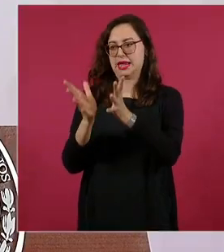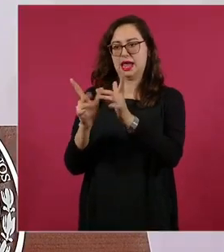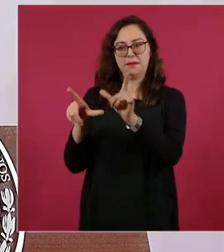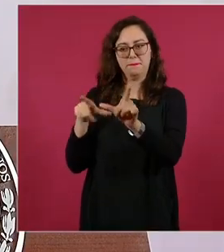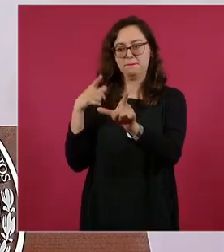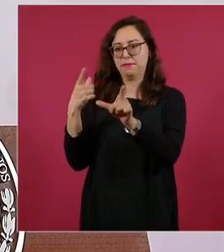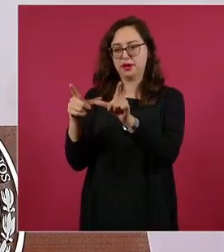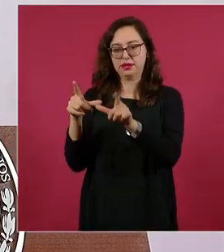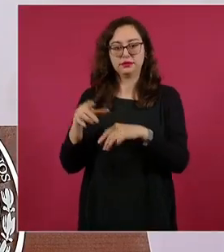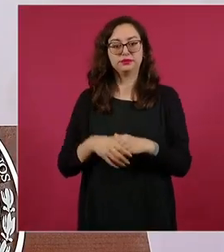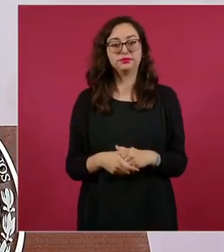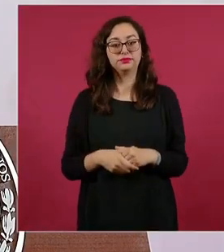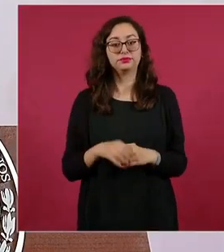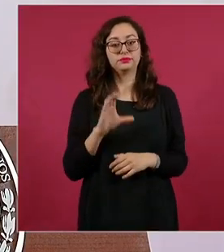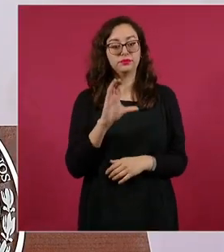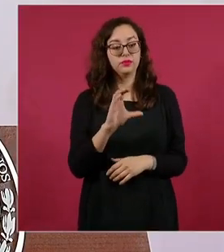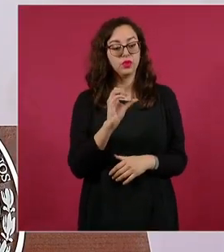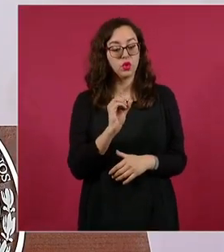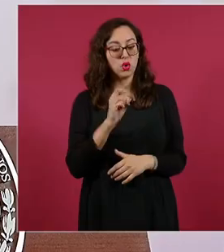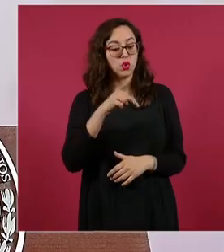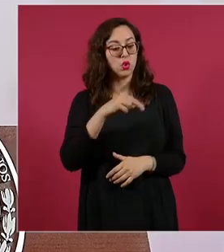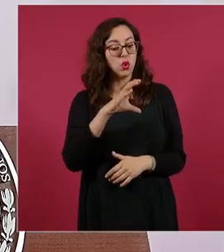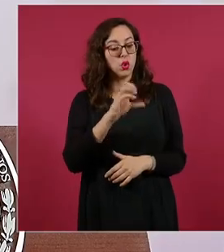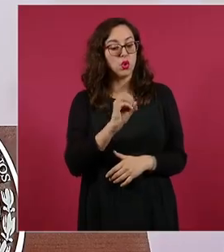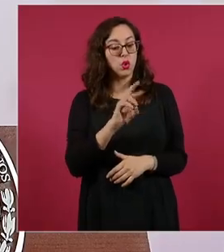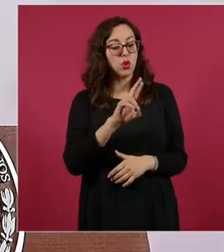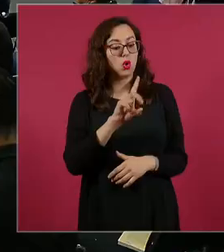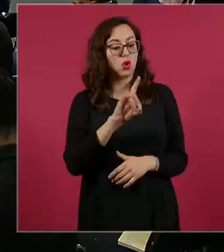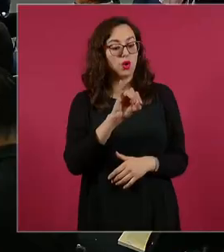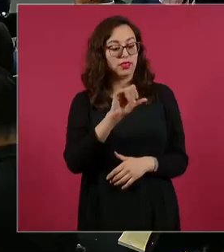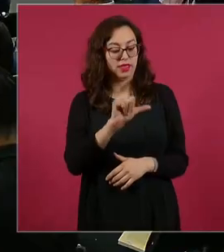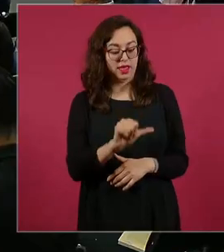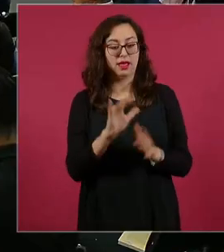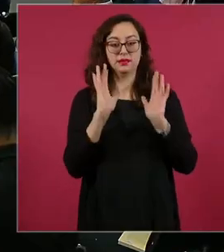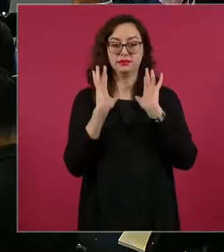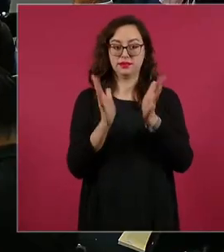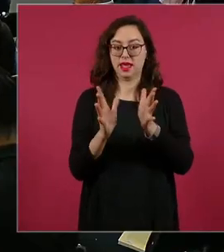a ver el de concordia ya se terminó